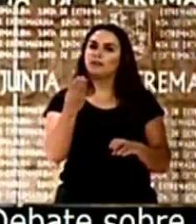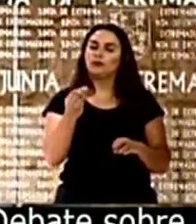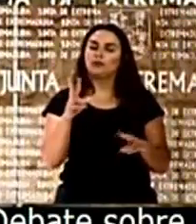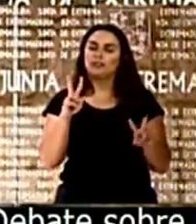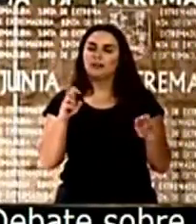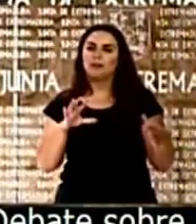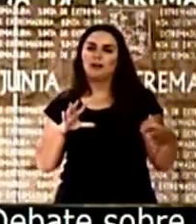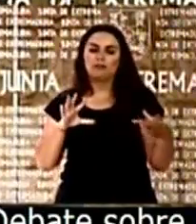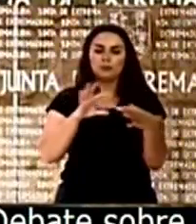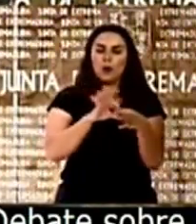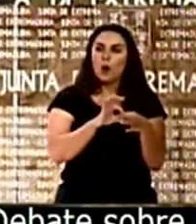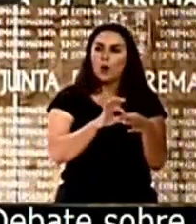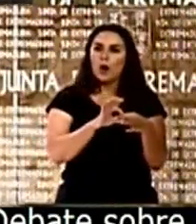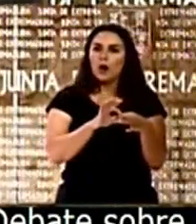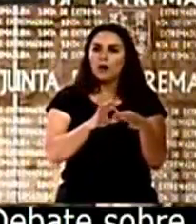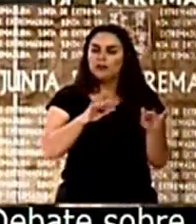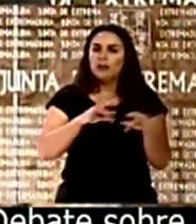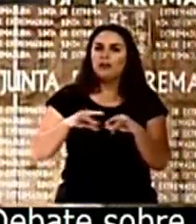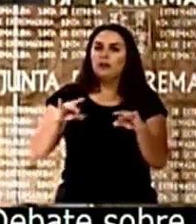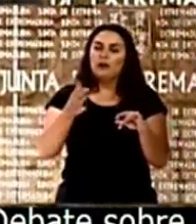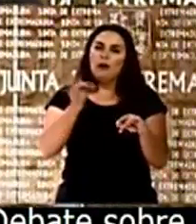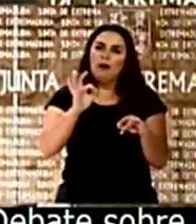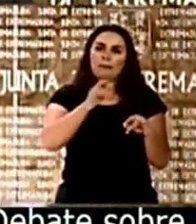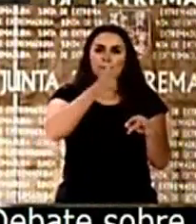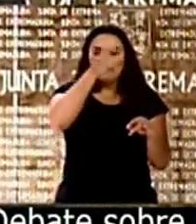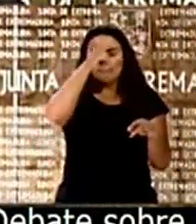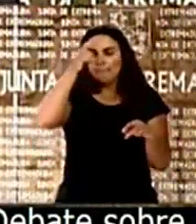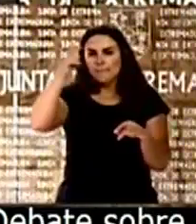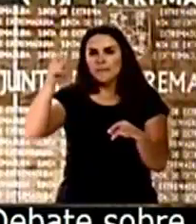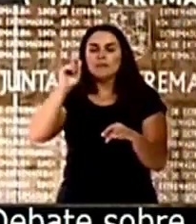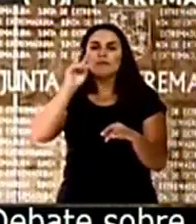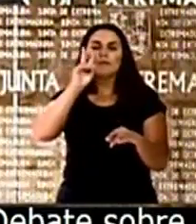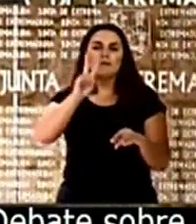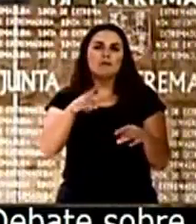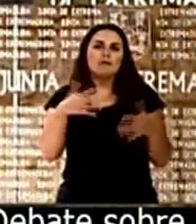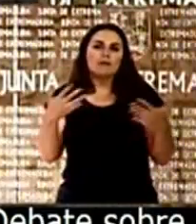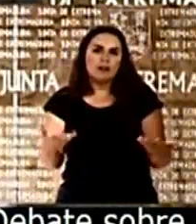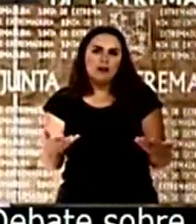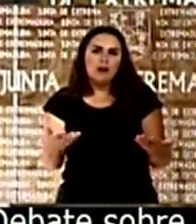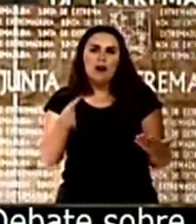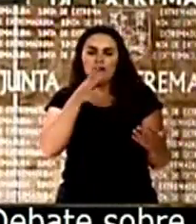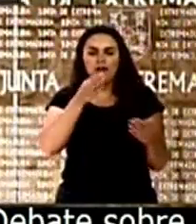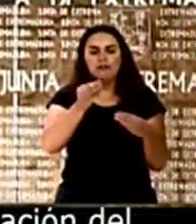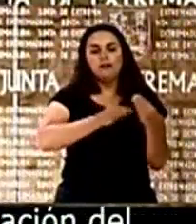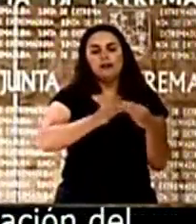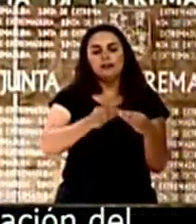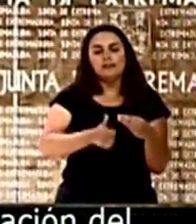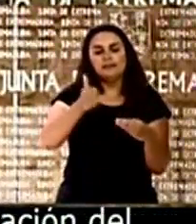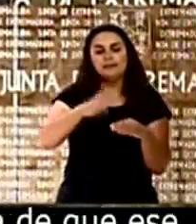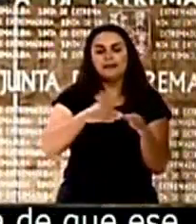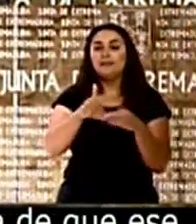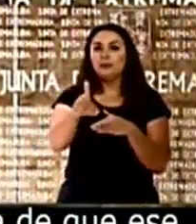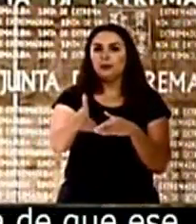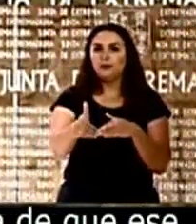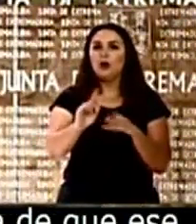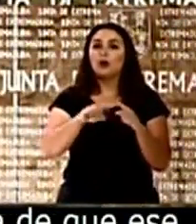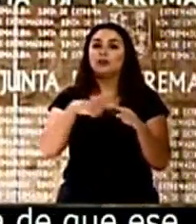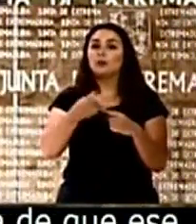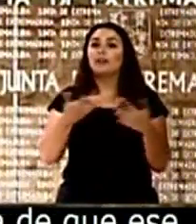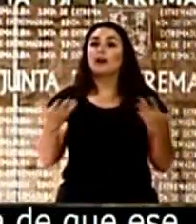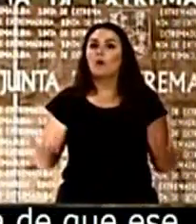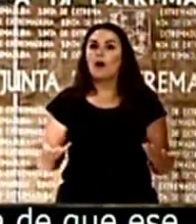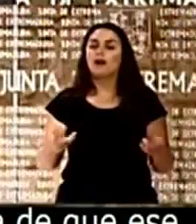vinculación del territorio con la población, desde el punto de vista de que ese vínculo se va a flexibilizar a futuro como consecuencia de la